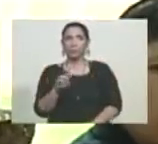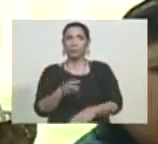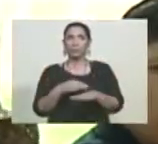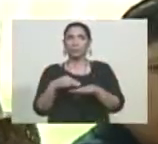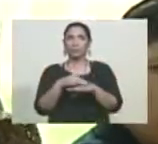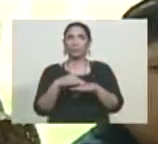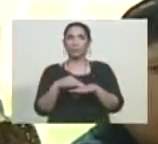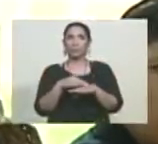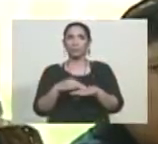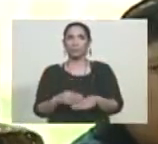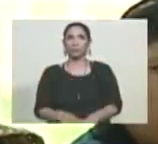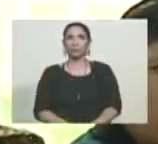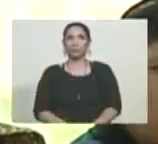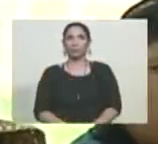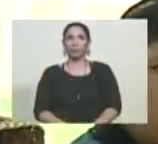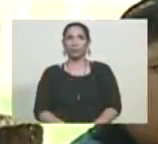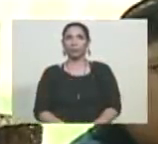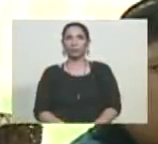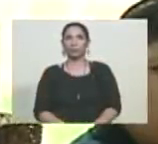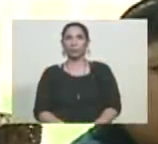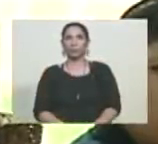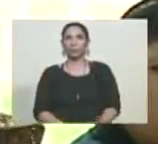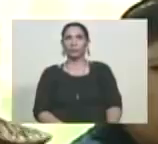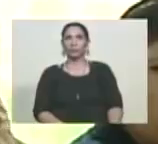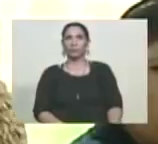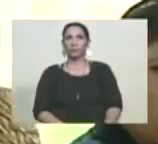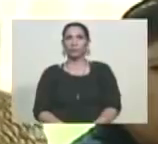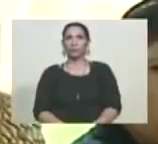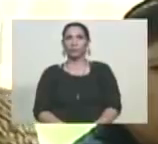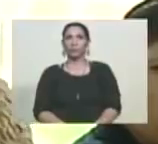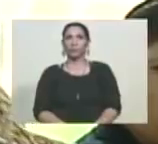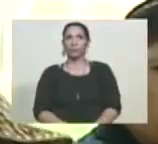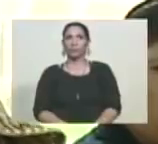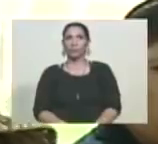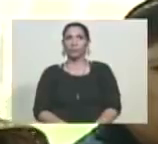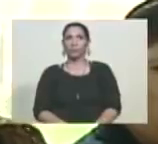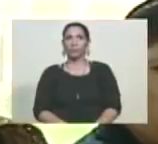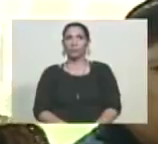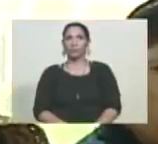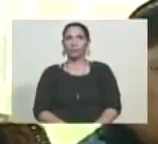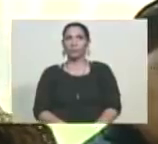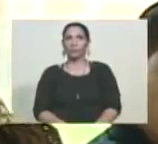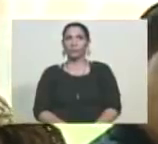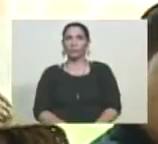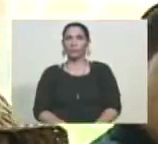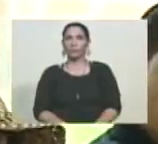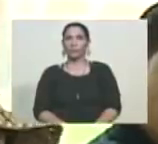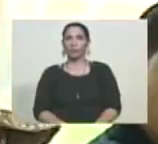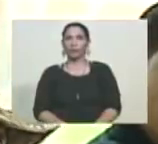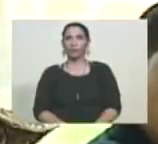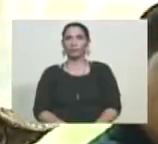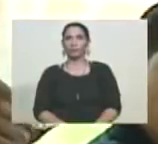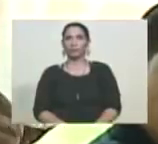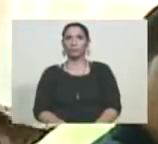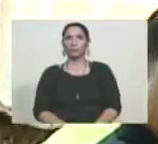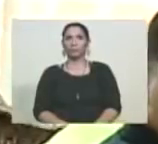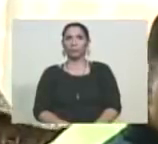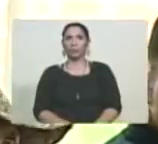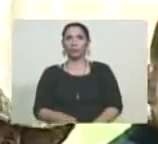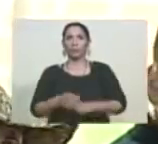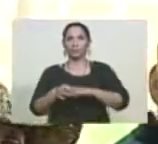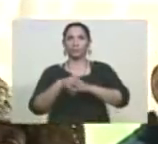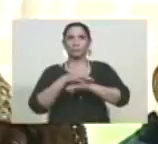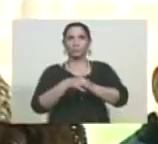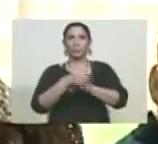Pero aparte de eso, tenemos uno muy emblemático como es el sector Caño Caimán, municipio Catatumbo. Fue el primer título